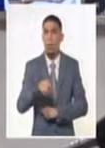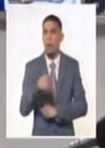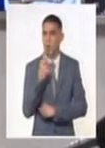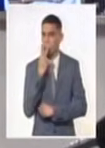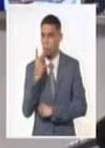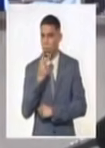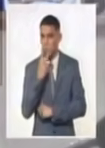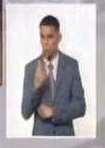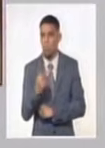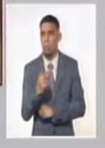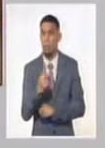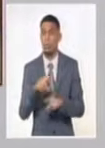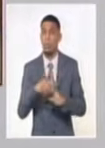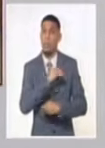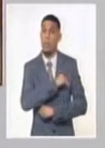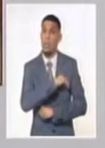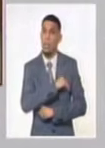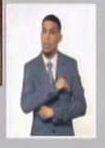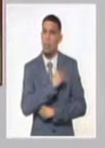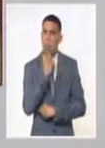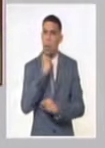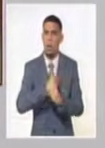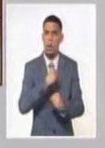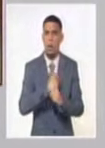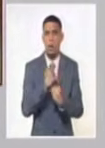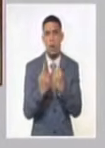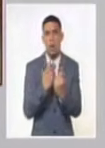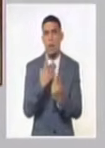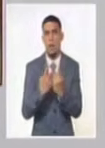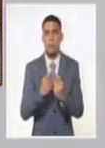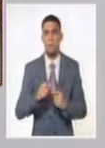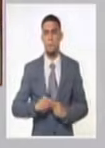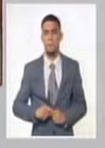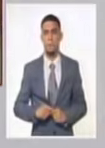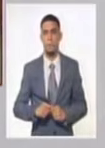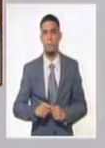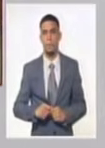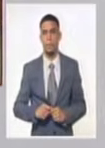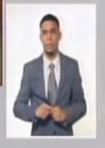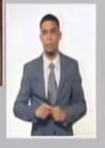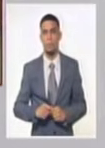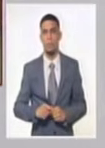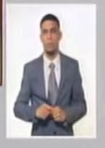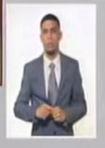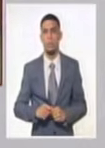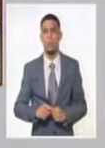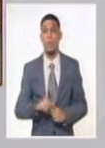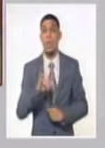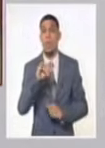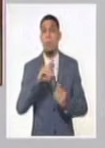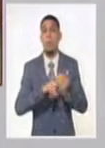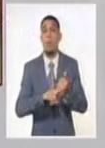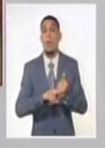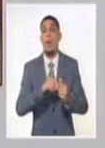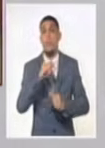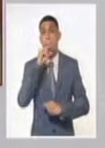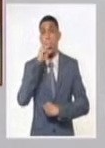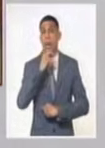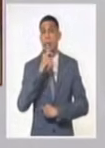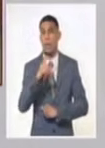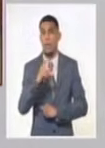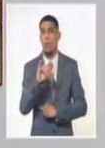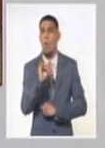para que ellos sientan también que son útiles en los espacios entonces en que no está la docencia directa. Y bueno, los IPVC que